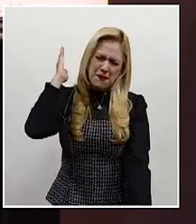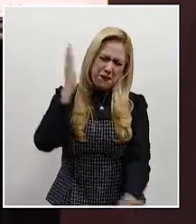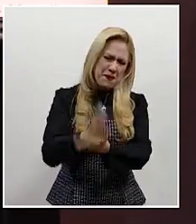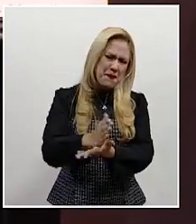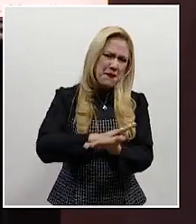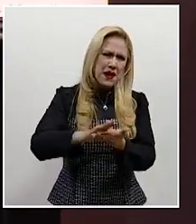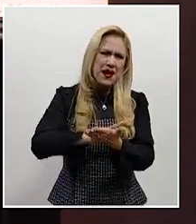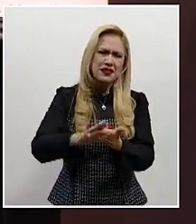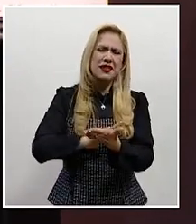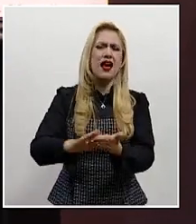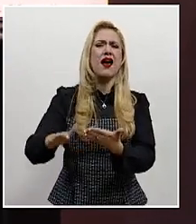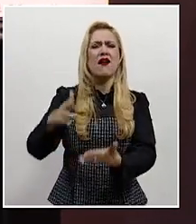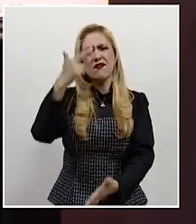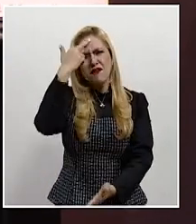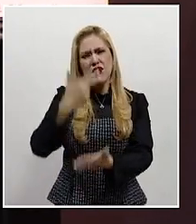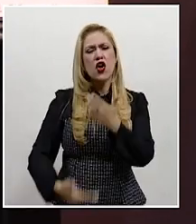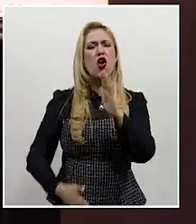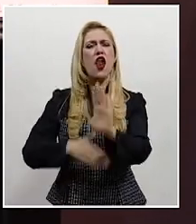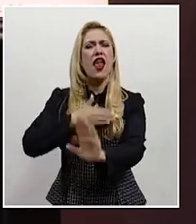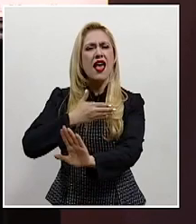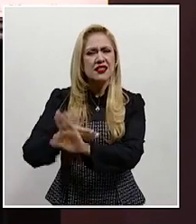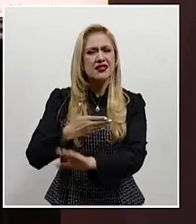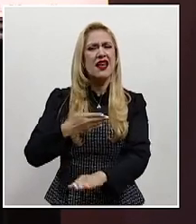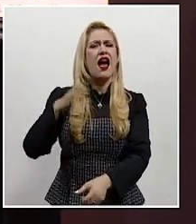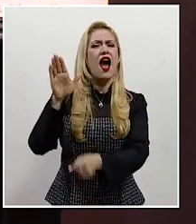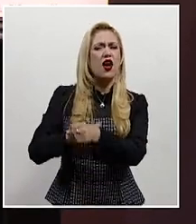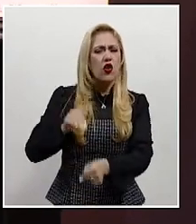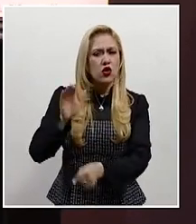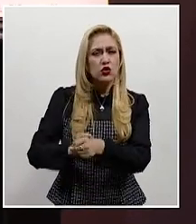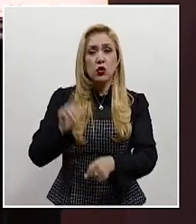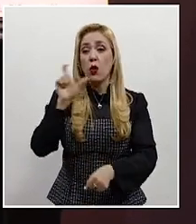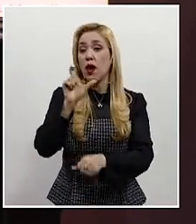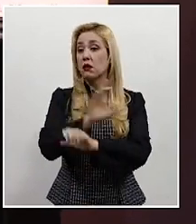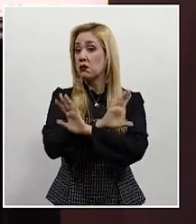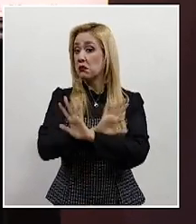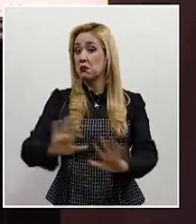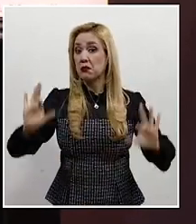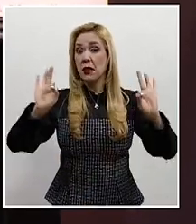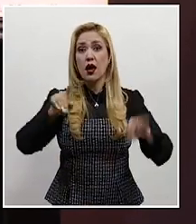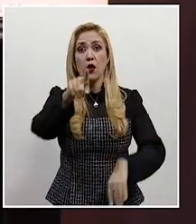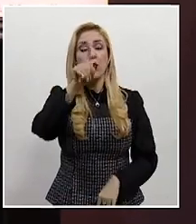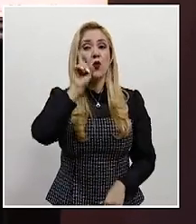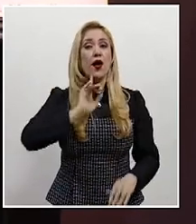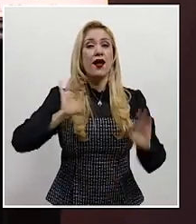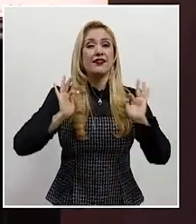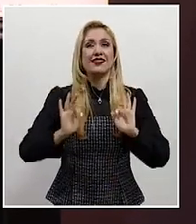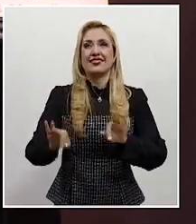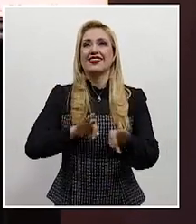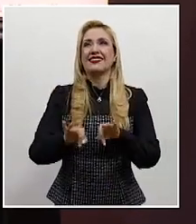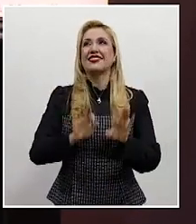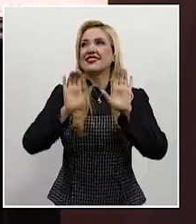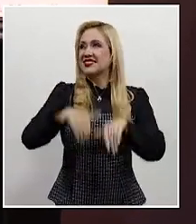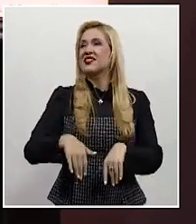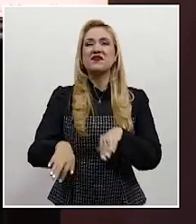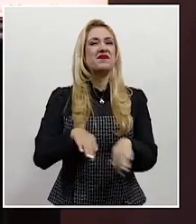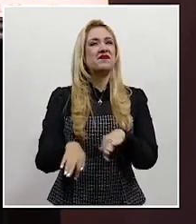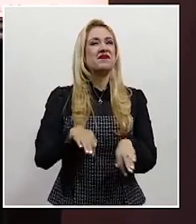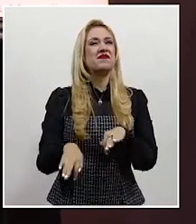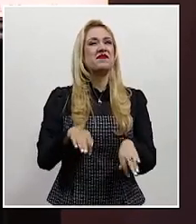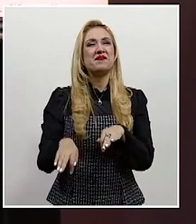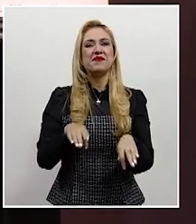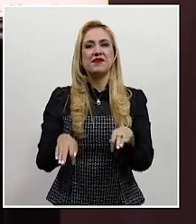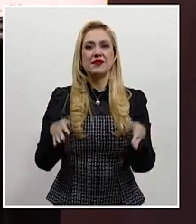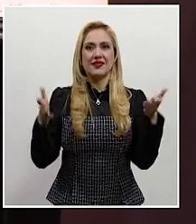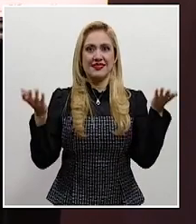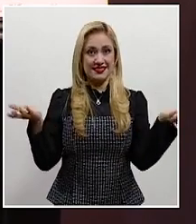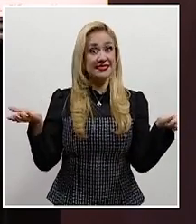estaremos conformes? Pues cuando ya no exista violencia y acoso y cuando las mujeres se sientan seguras en sus lugares de trabajo y tengan